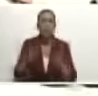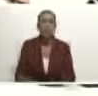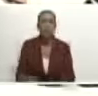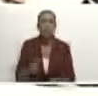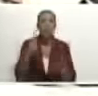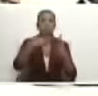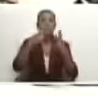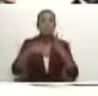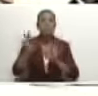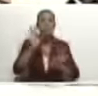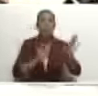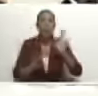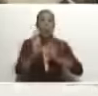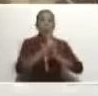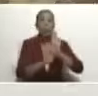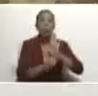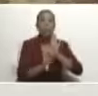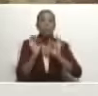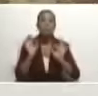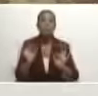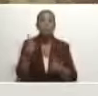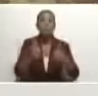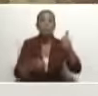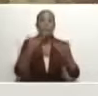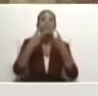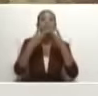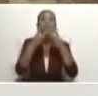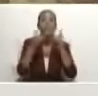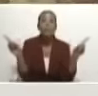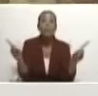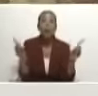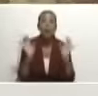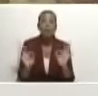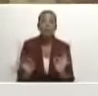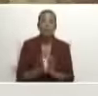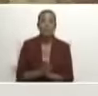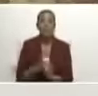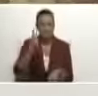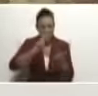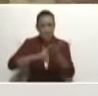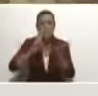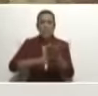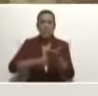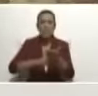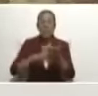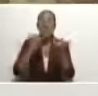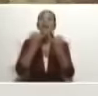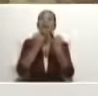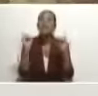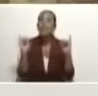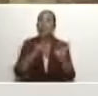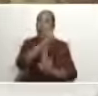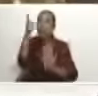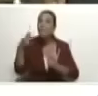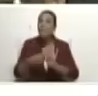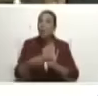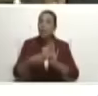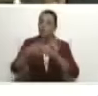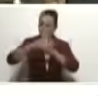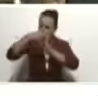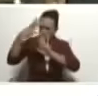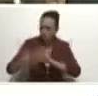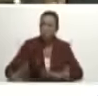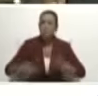opciones constitucionales, democráticas, verdaderamente independientes y